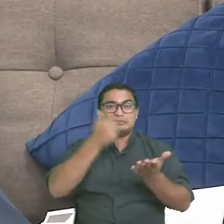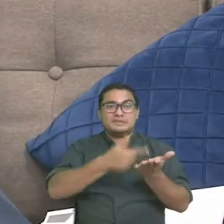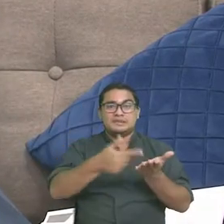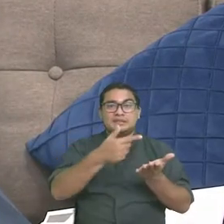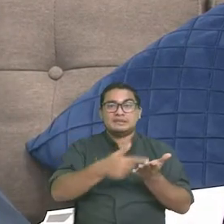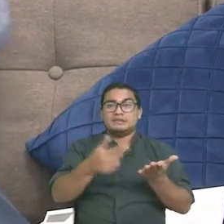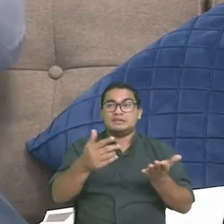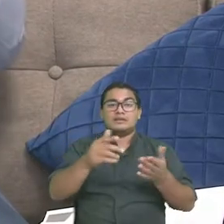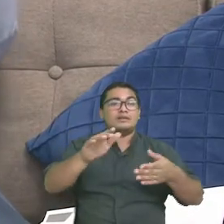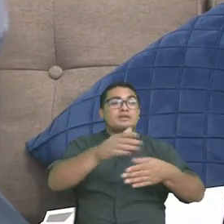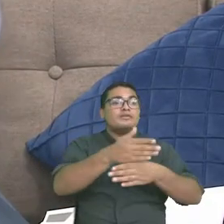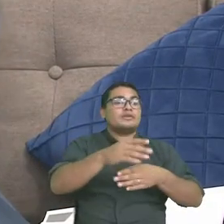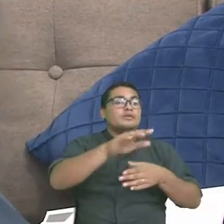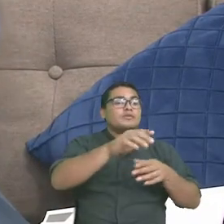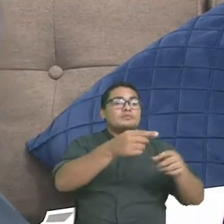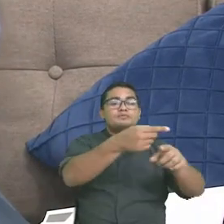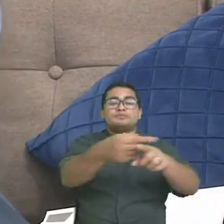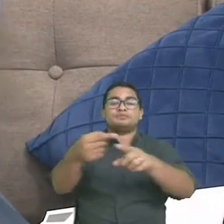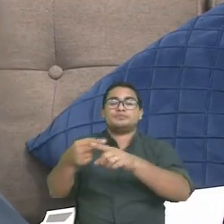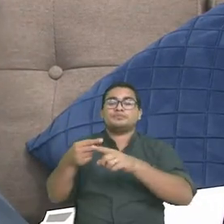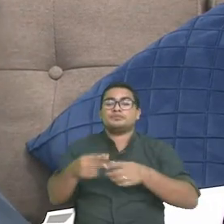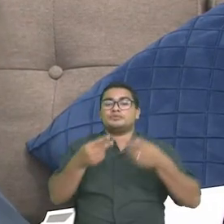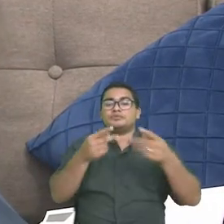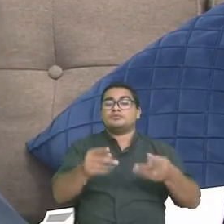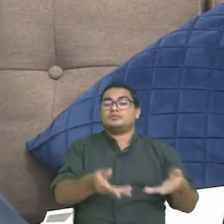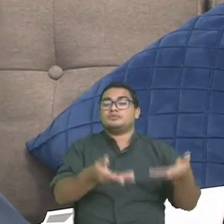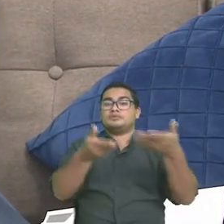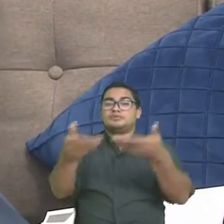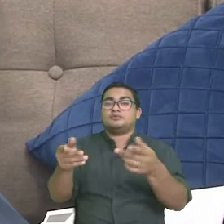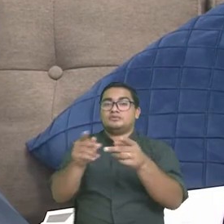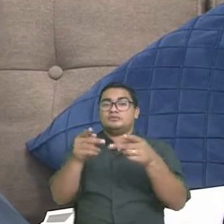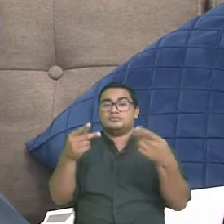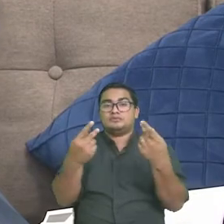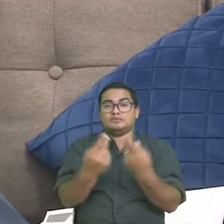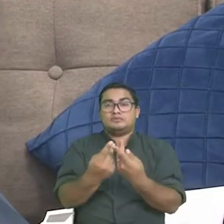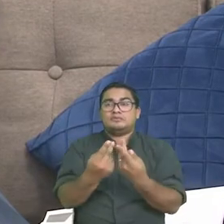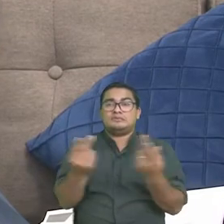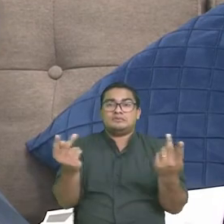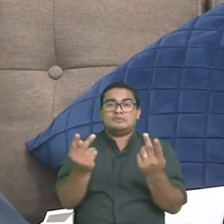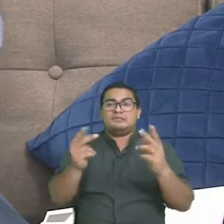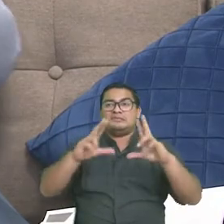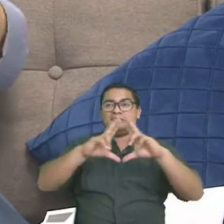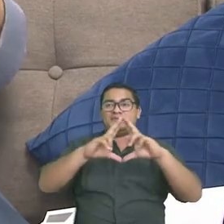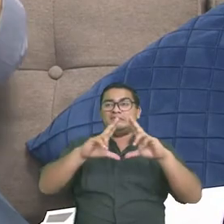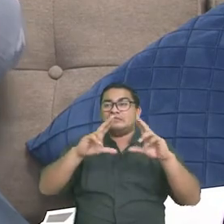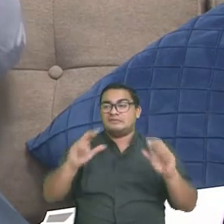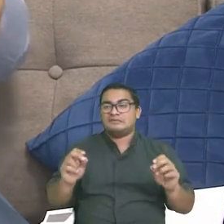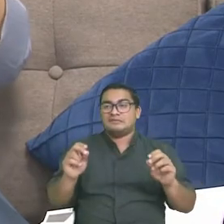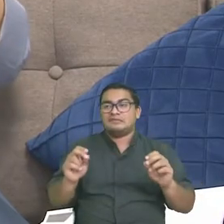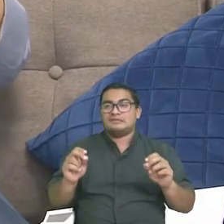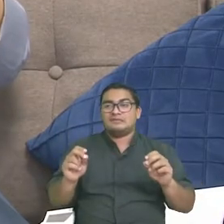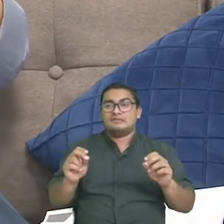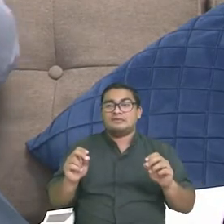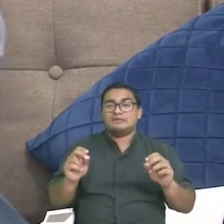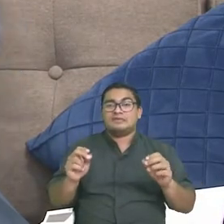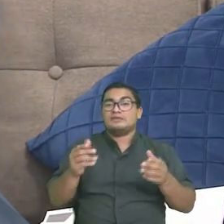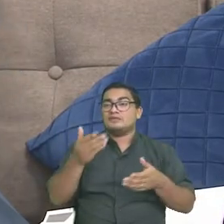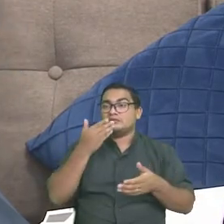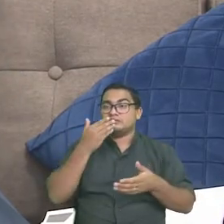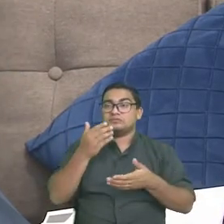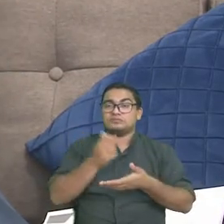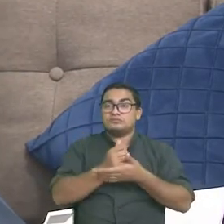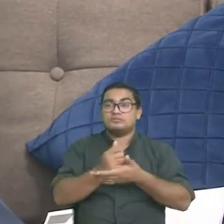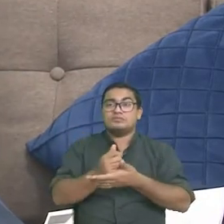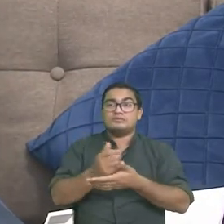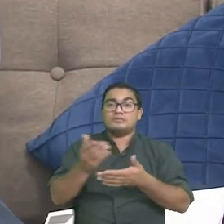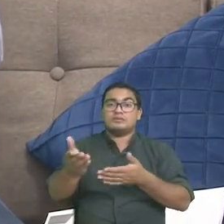reducir de otra área, pero garantizar que el pueblo de Nicaragua no pague los platos rotos de unos cuantos, que lo que hicieron